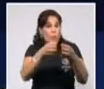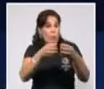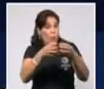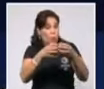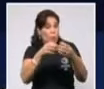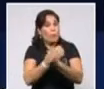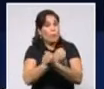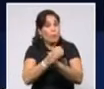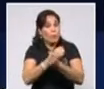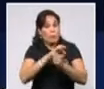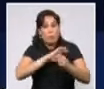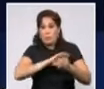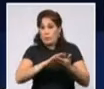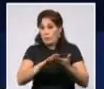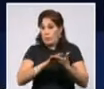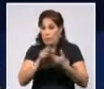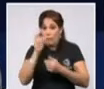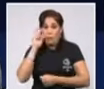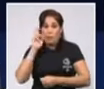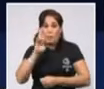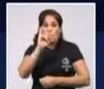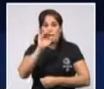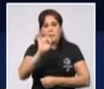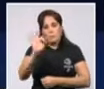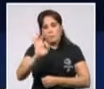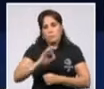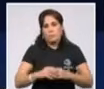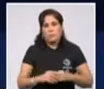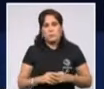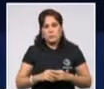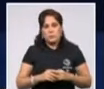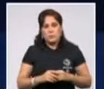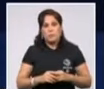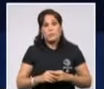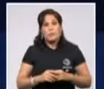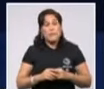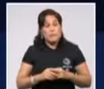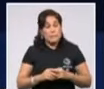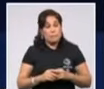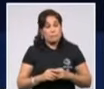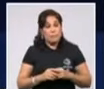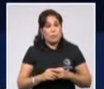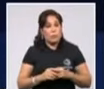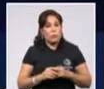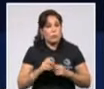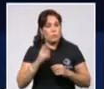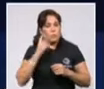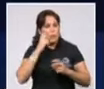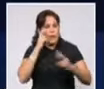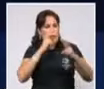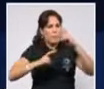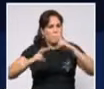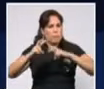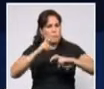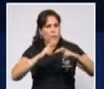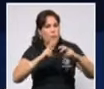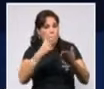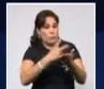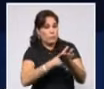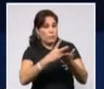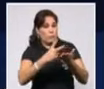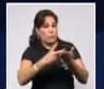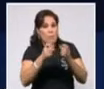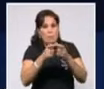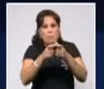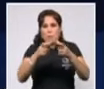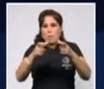riesgo es del 60%. Si evaluamos este comportamiento en los últimos 15 días, pues se incrementa